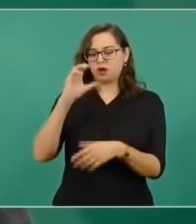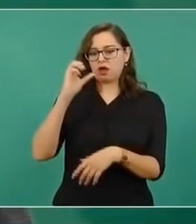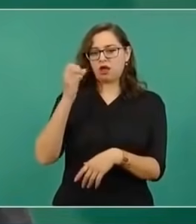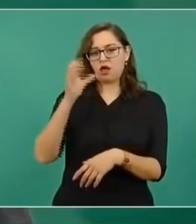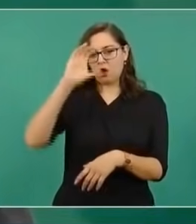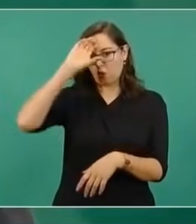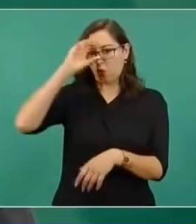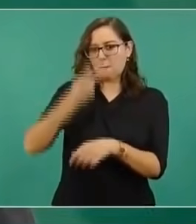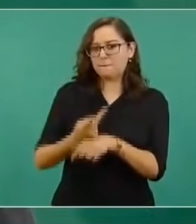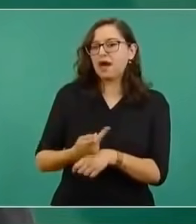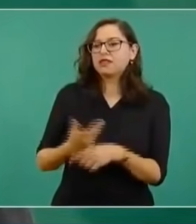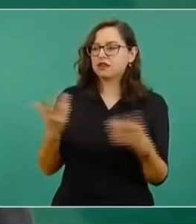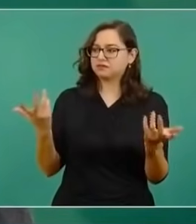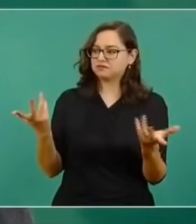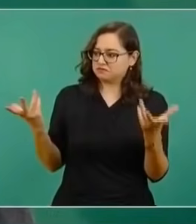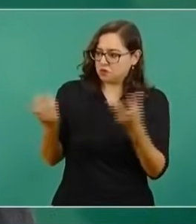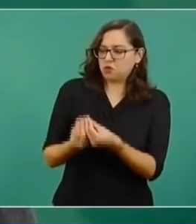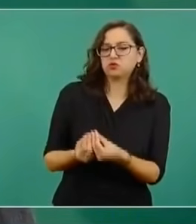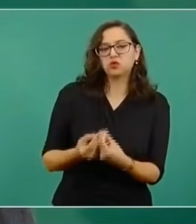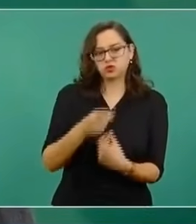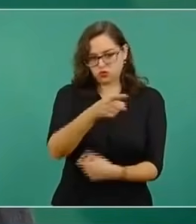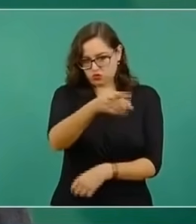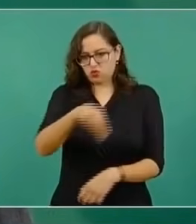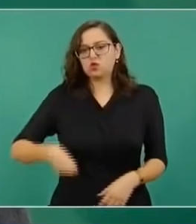Imagínese, escritor,